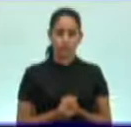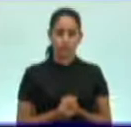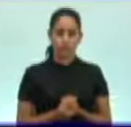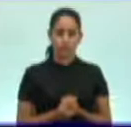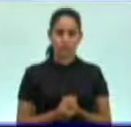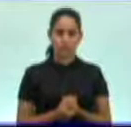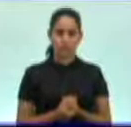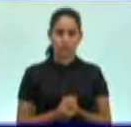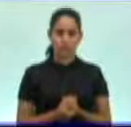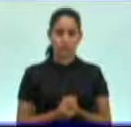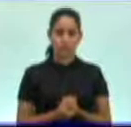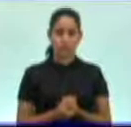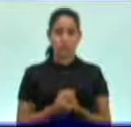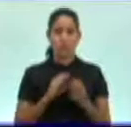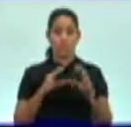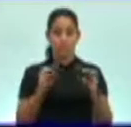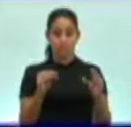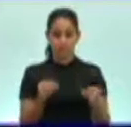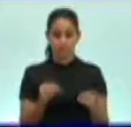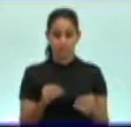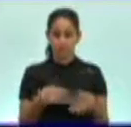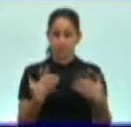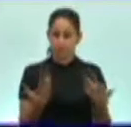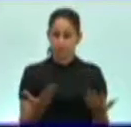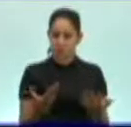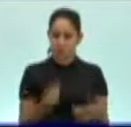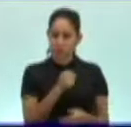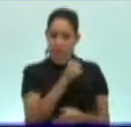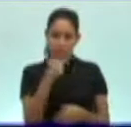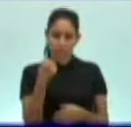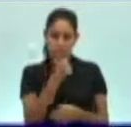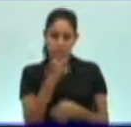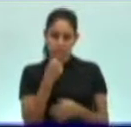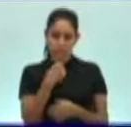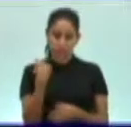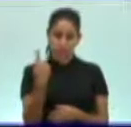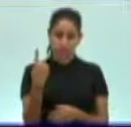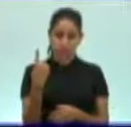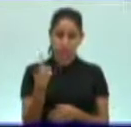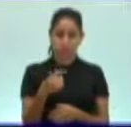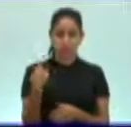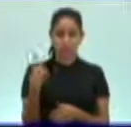Exigir que cuando se entonen las notas de nuestro himno nacional,